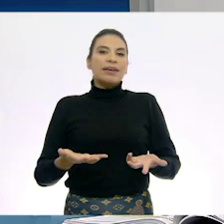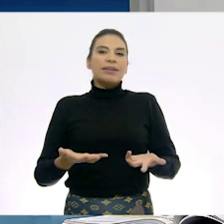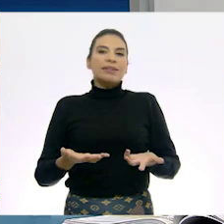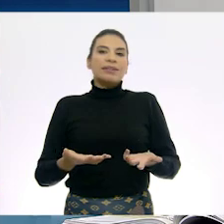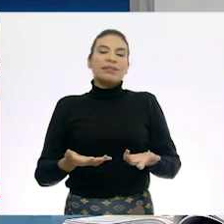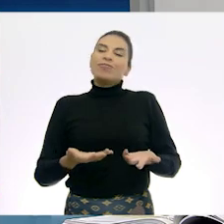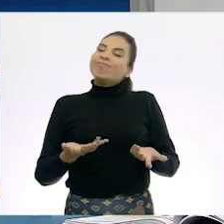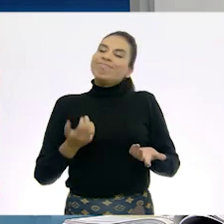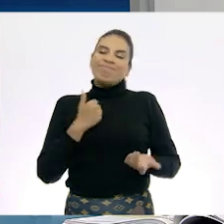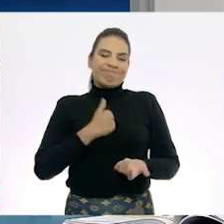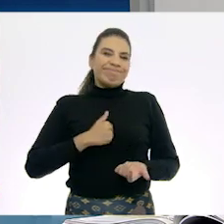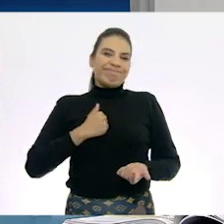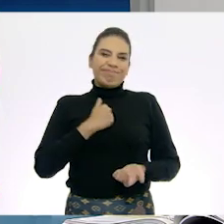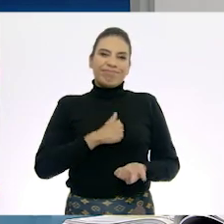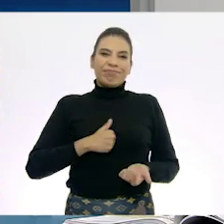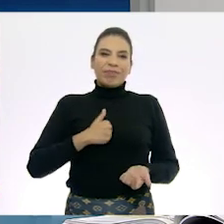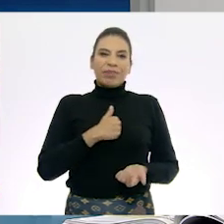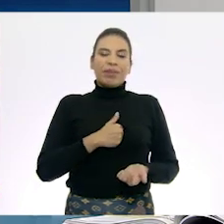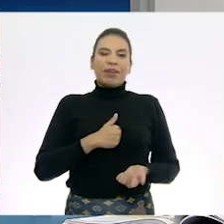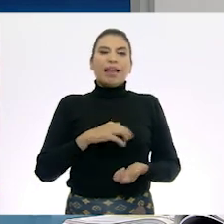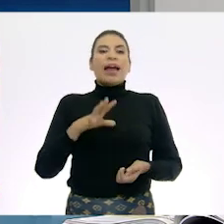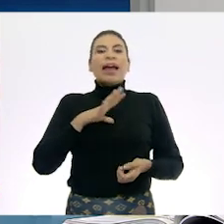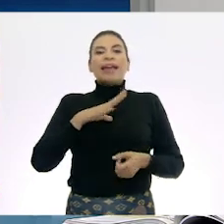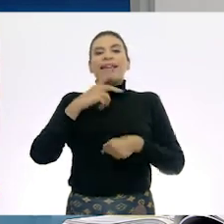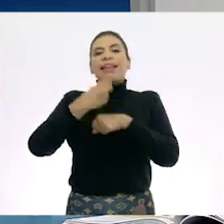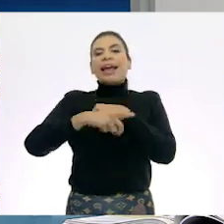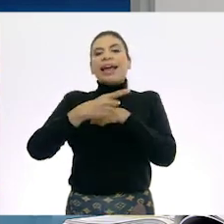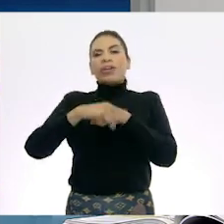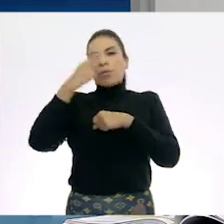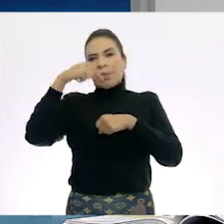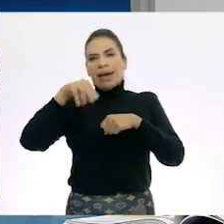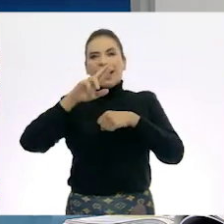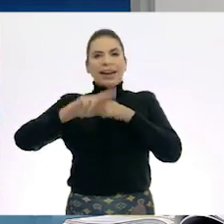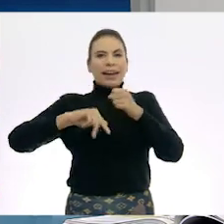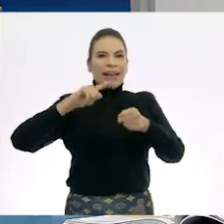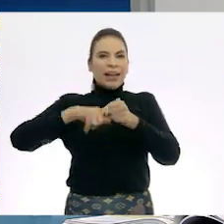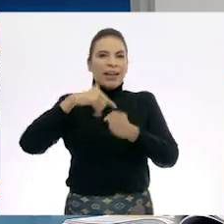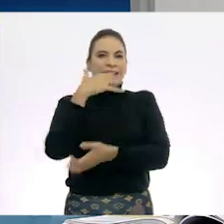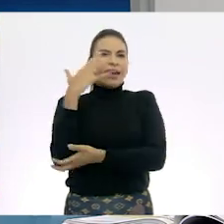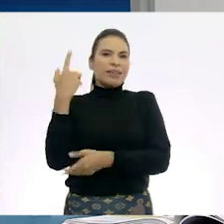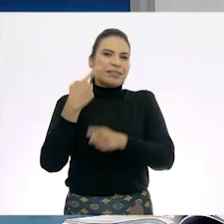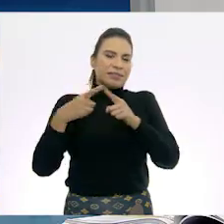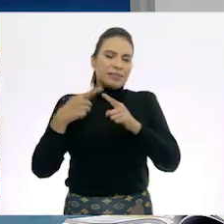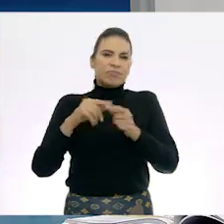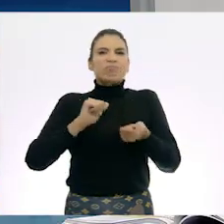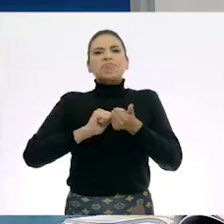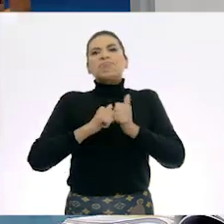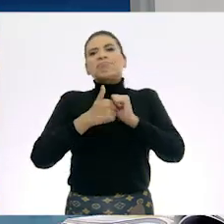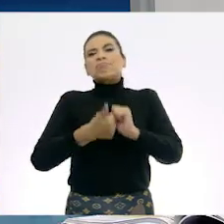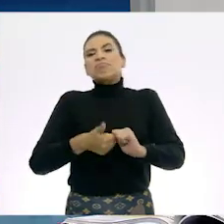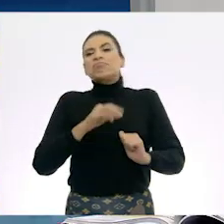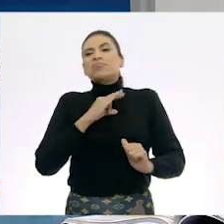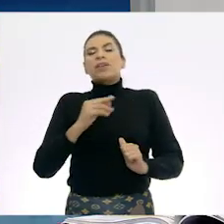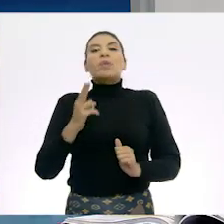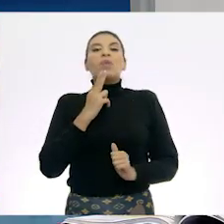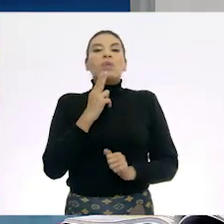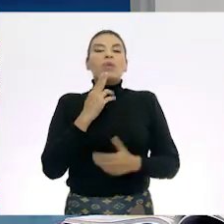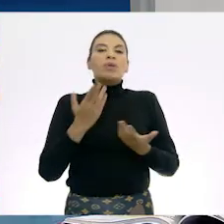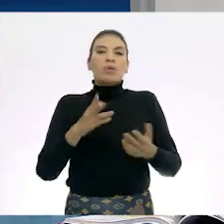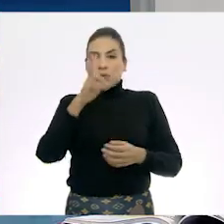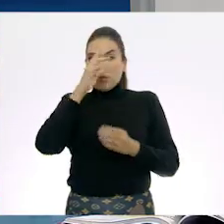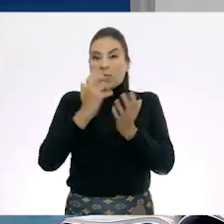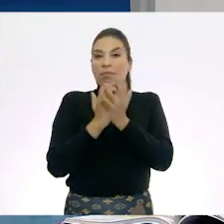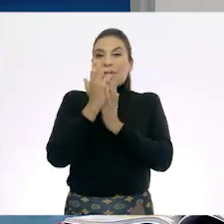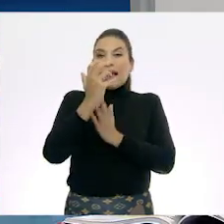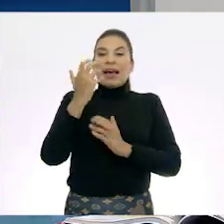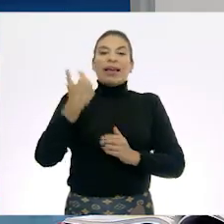pues desafortunadamente daños a la naturaleza. Como decíamos, puede implicar un uso excesivo